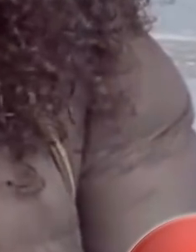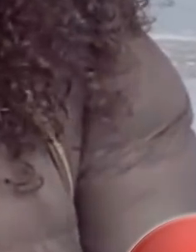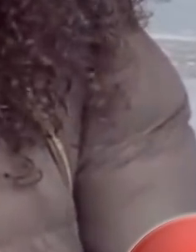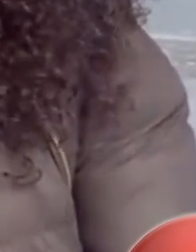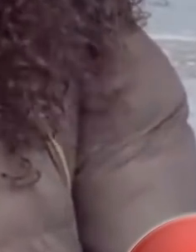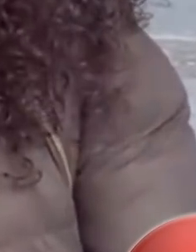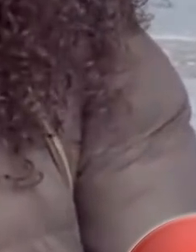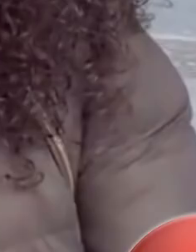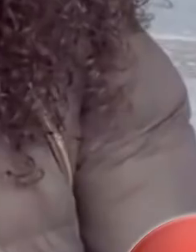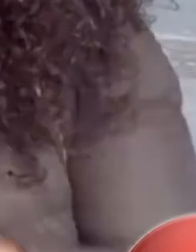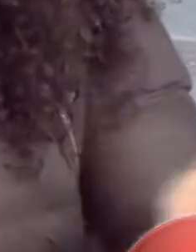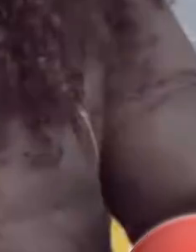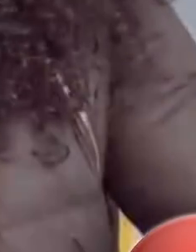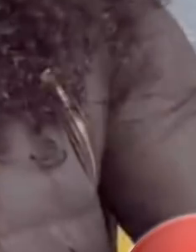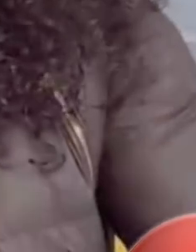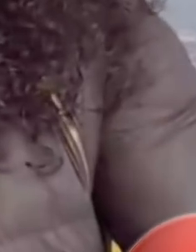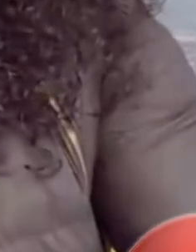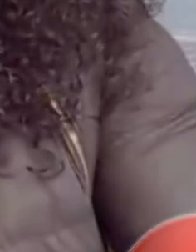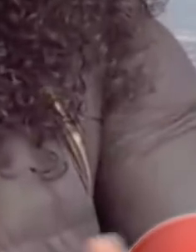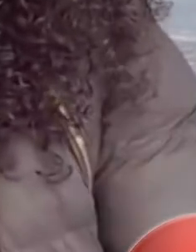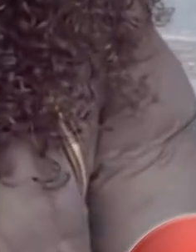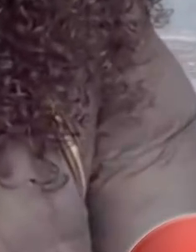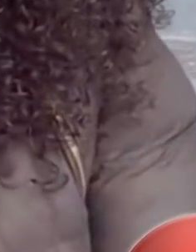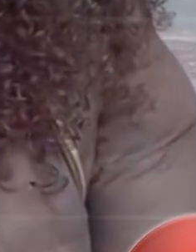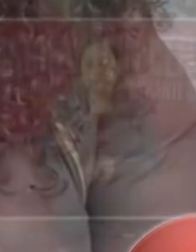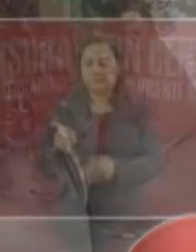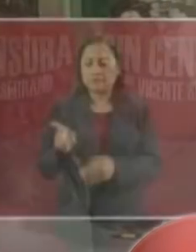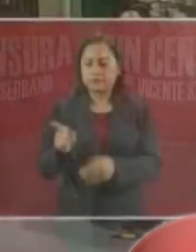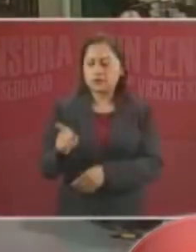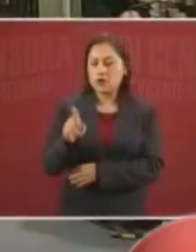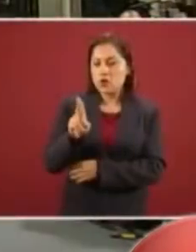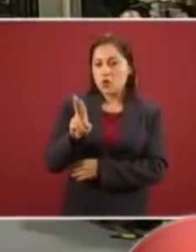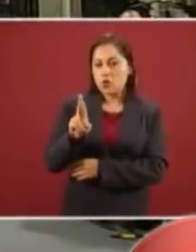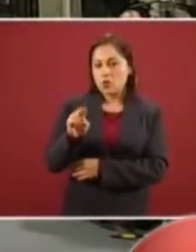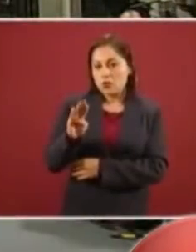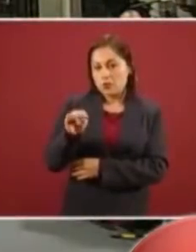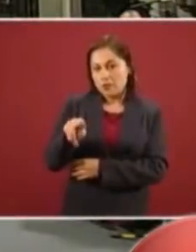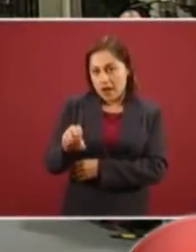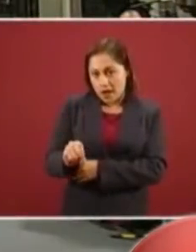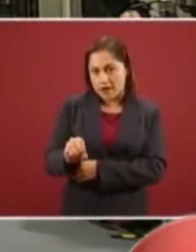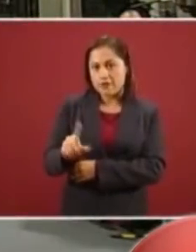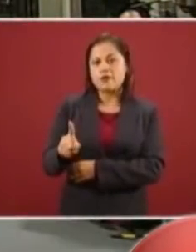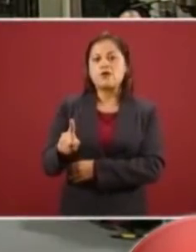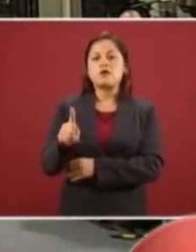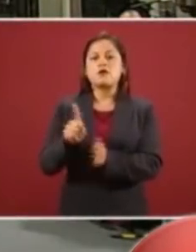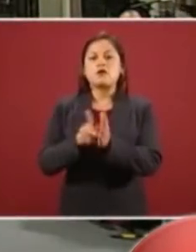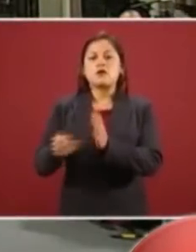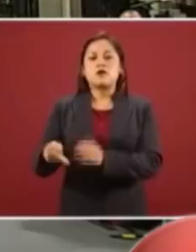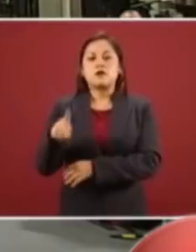Bueno, lo dijo Meme, escuchen al presidente. Vaciones.